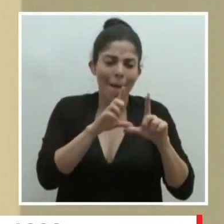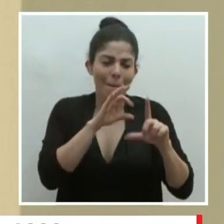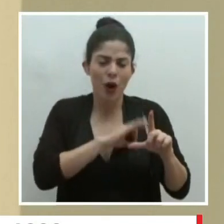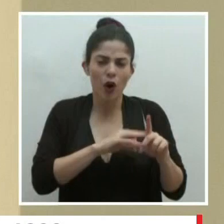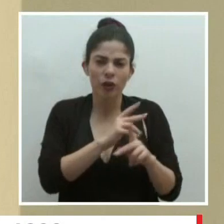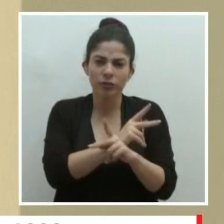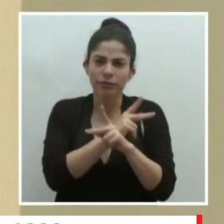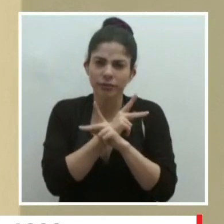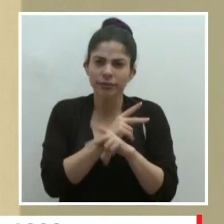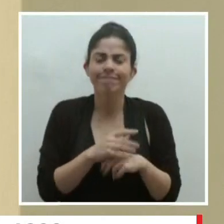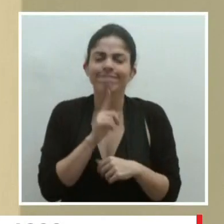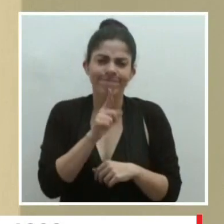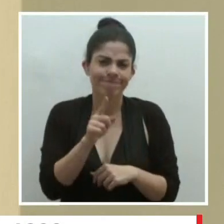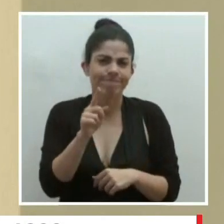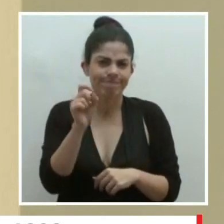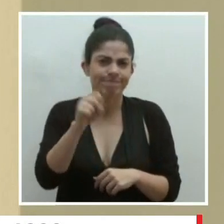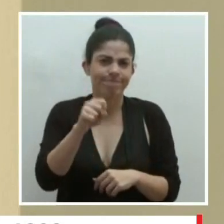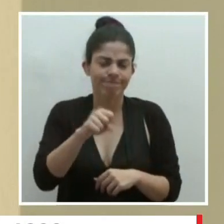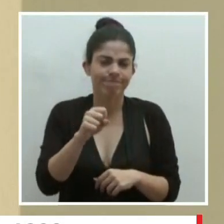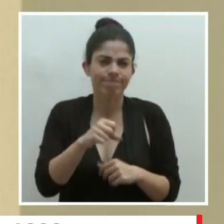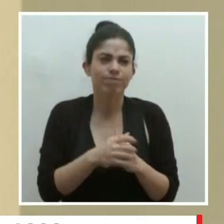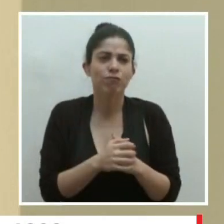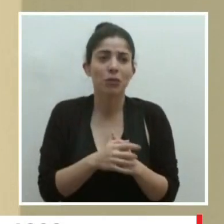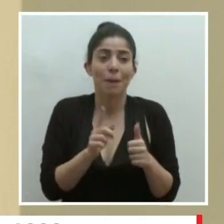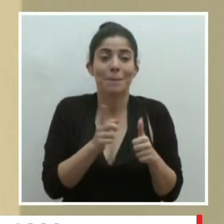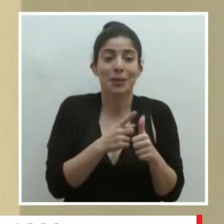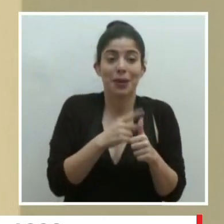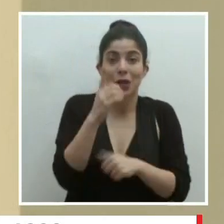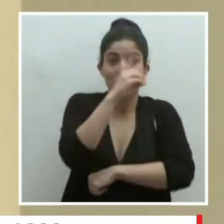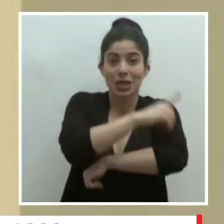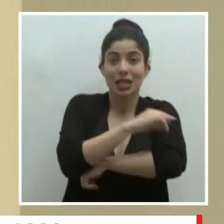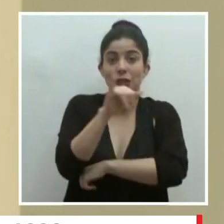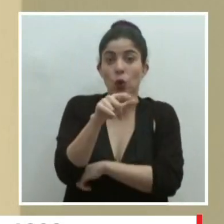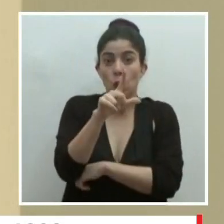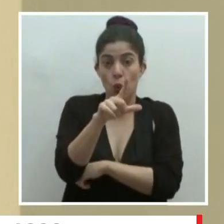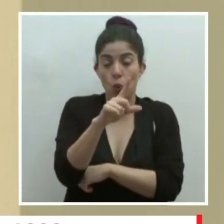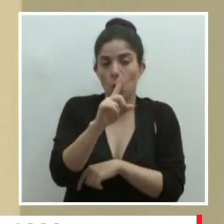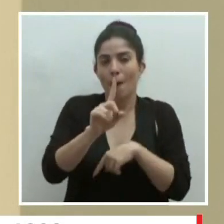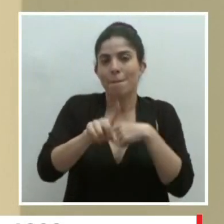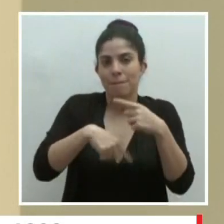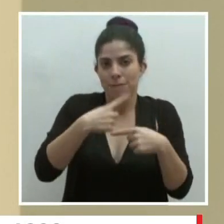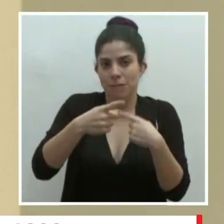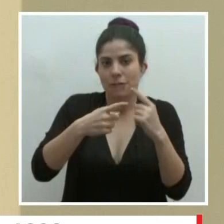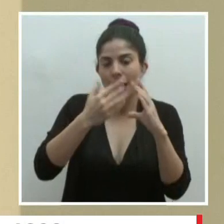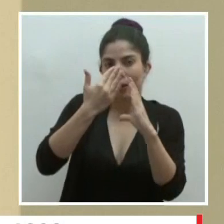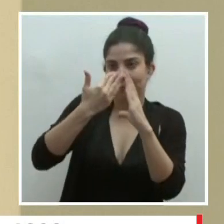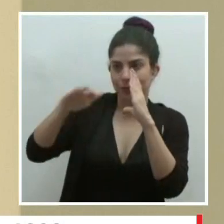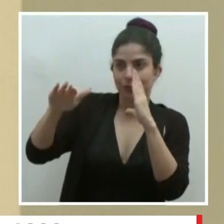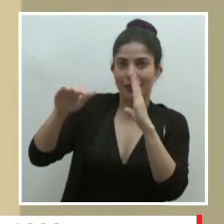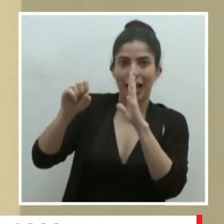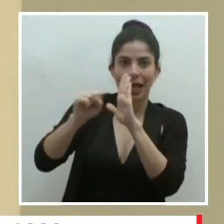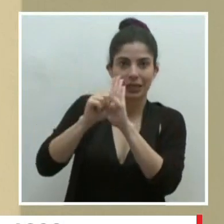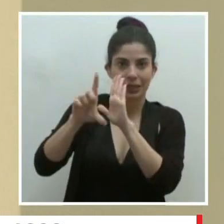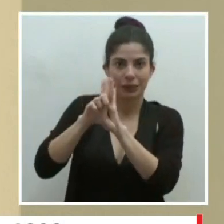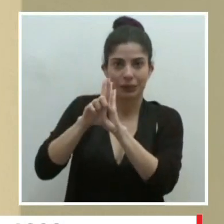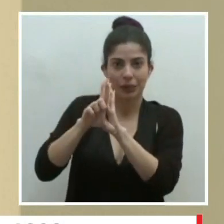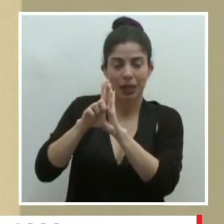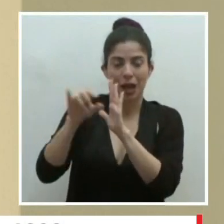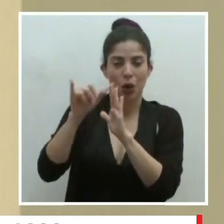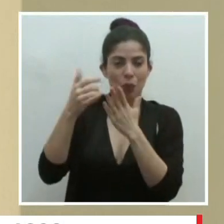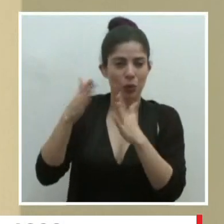proteger, efectivamente, en los primeros días de julio se va a remitir a la Asamblea Legislativa, tal y